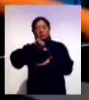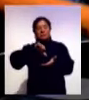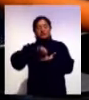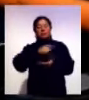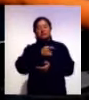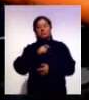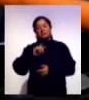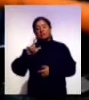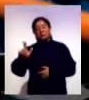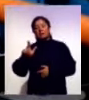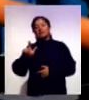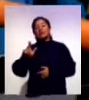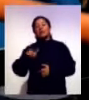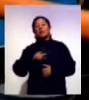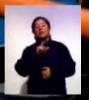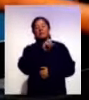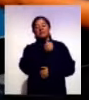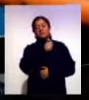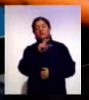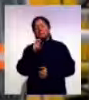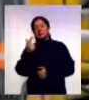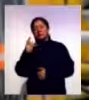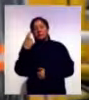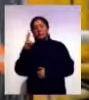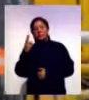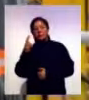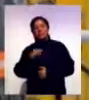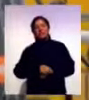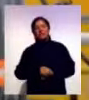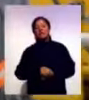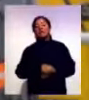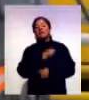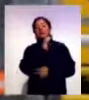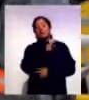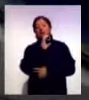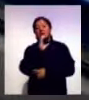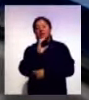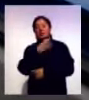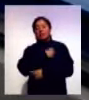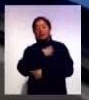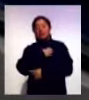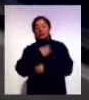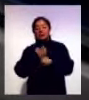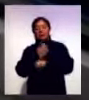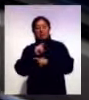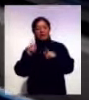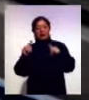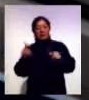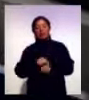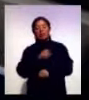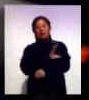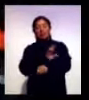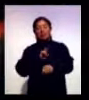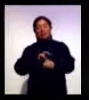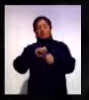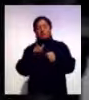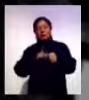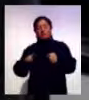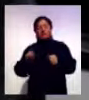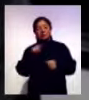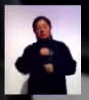se llevará a cabo el 26 y 27 de noviembre en el Centro de Convenciones de la capital del estado. El Coordinador Nacional de la Cadena